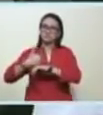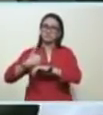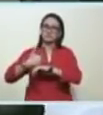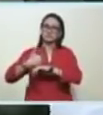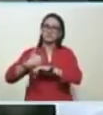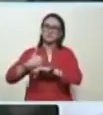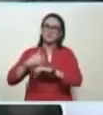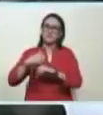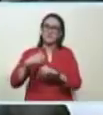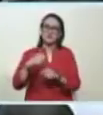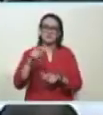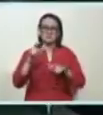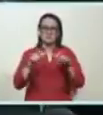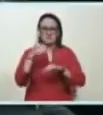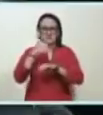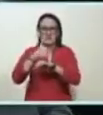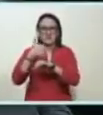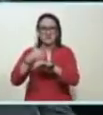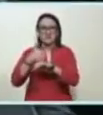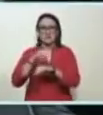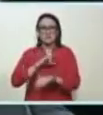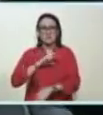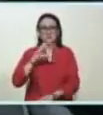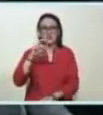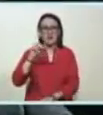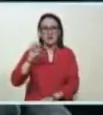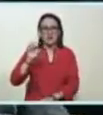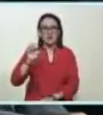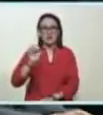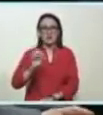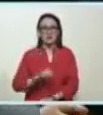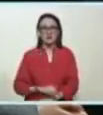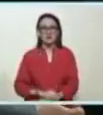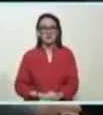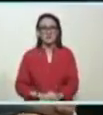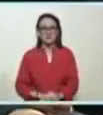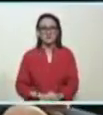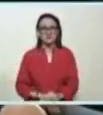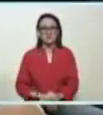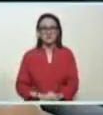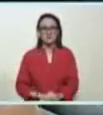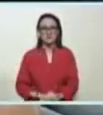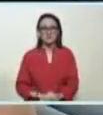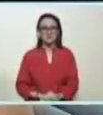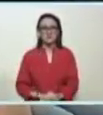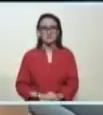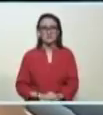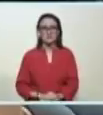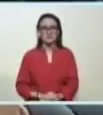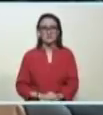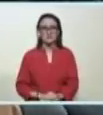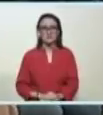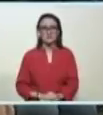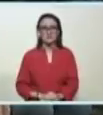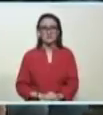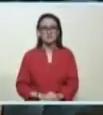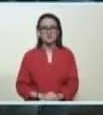personal, profesional, directivo del Consejo Nacional Electoral, el Poder Electoral de la